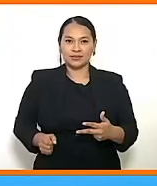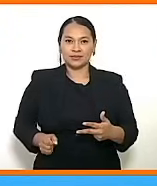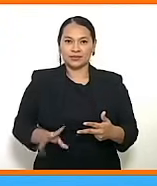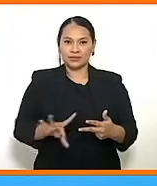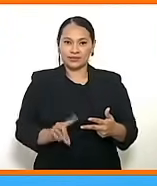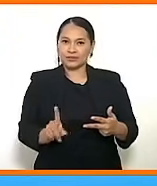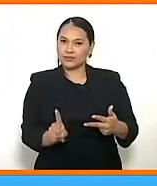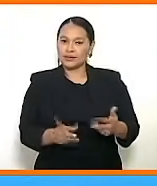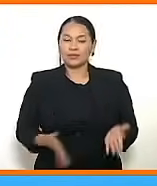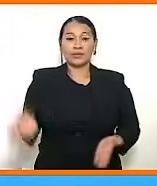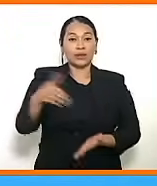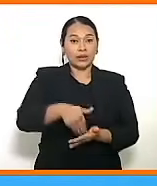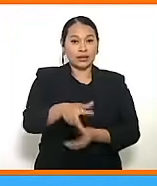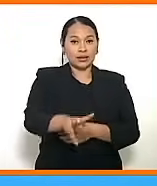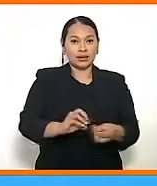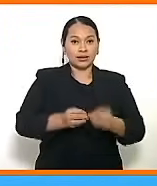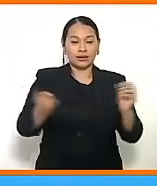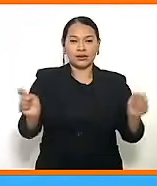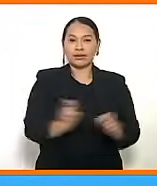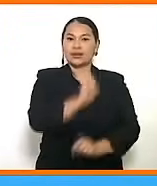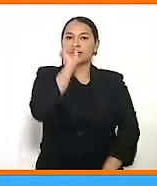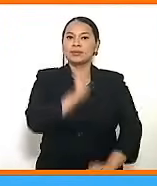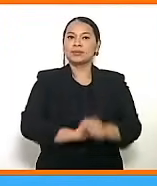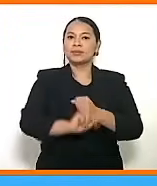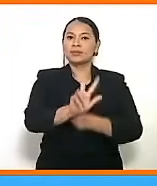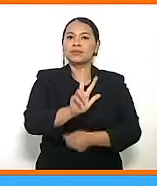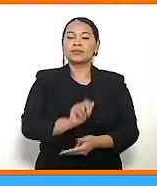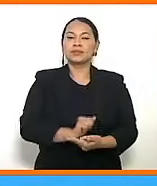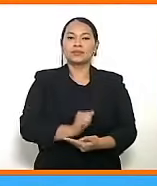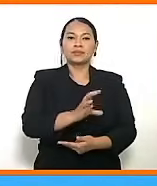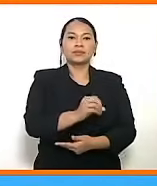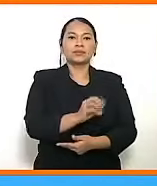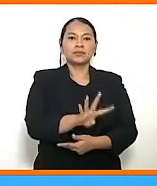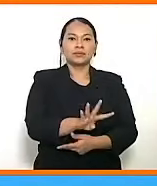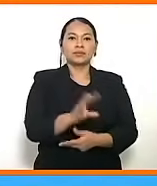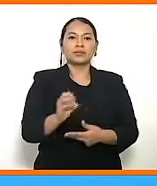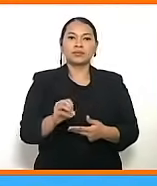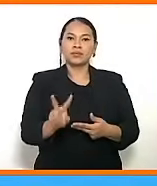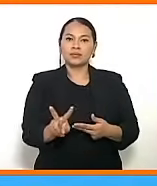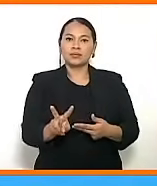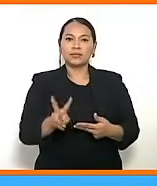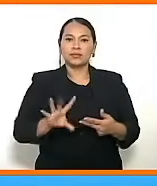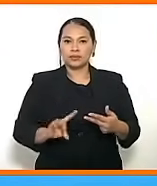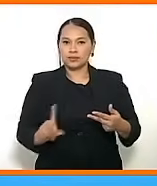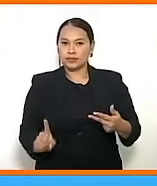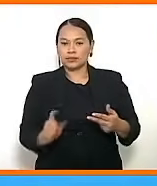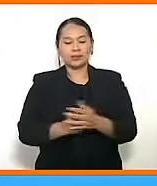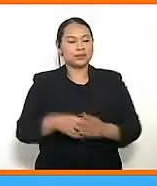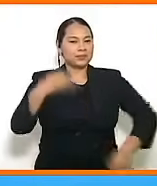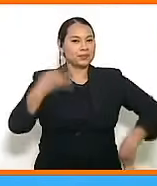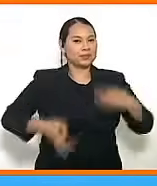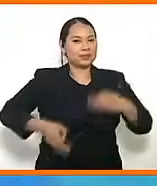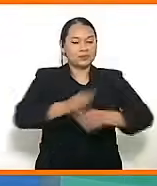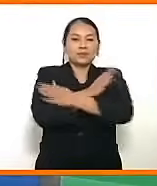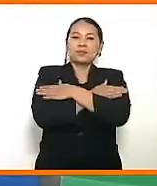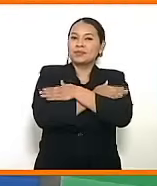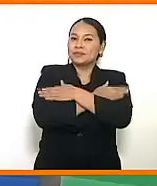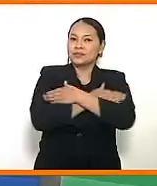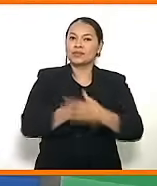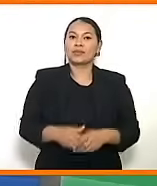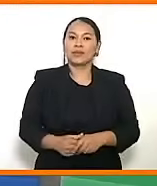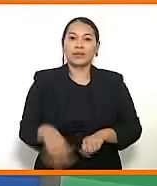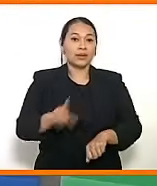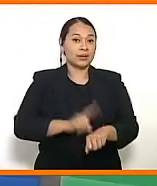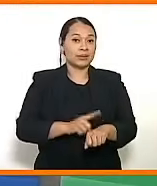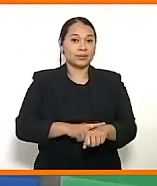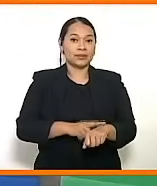81. Con mucho gusto reitero tus números ganadores. 04, 02 y 81. Muchas felicidades. Y ahora sí se ha